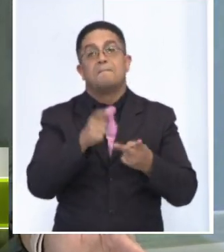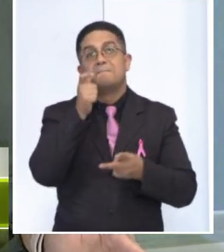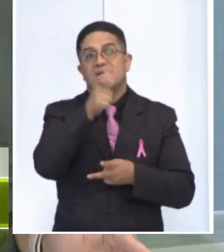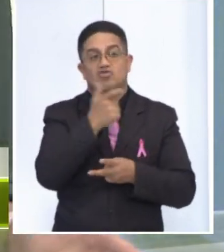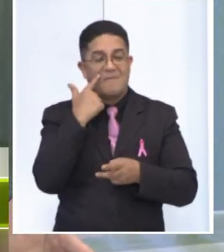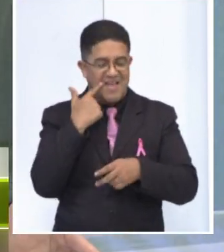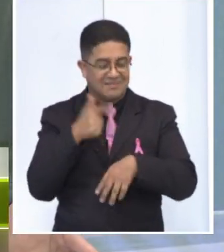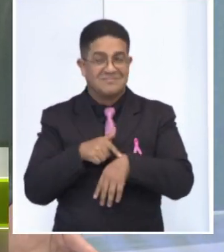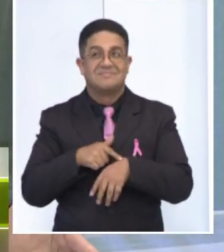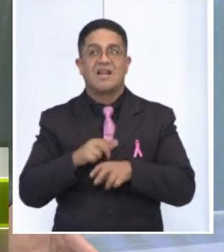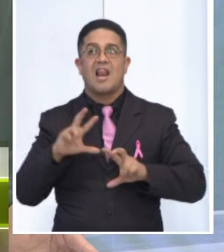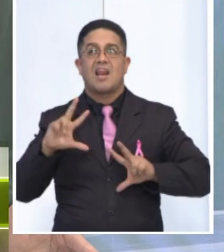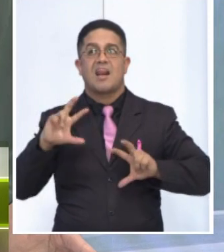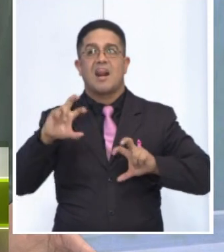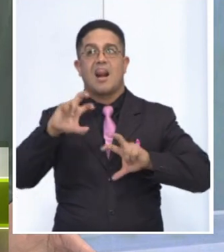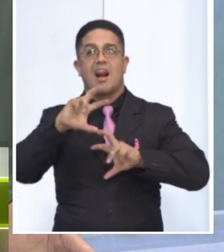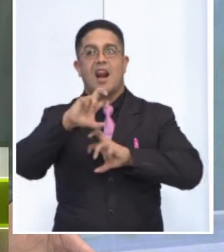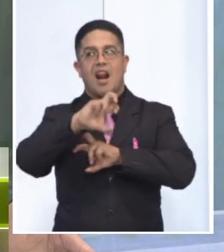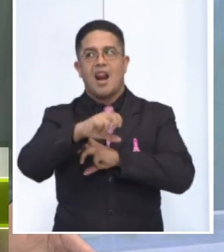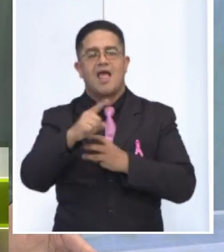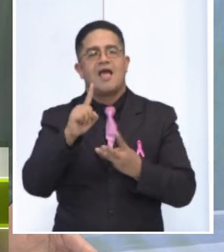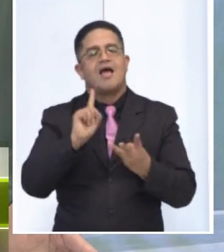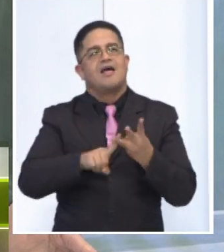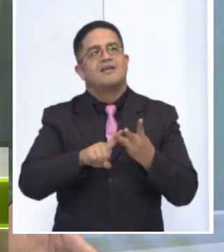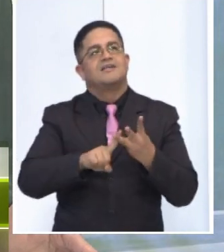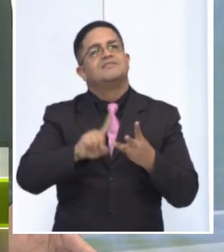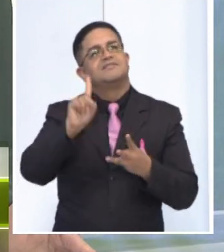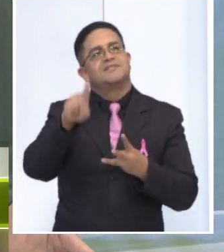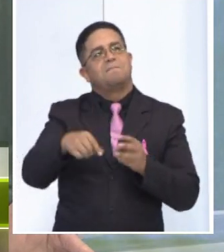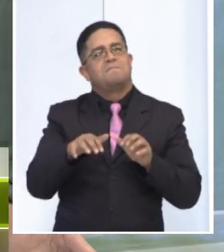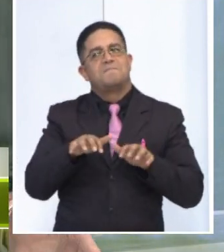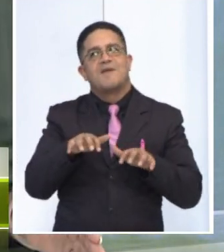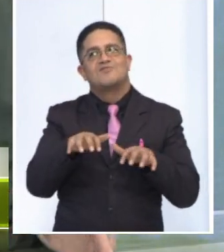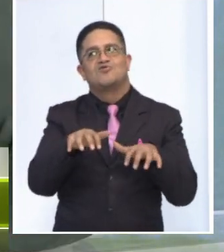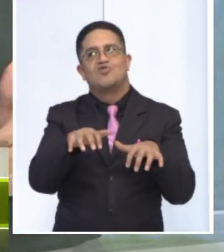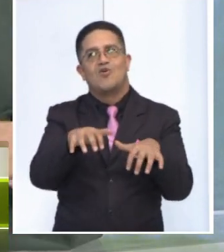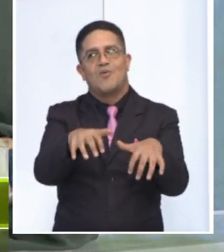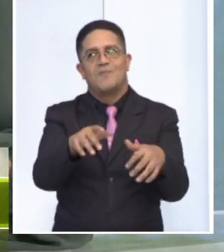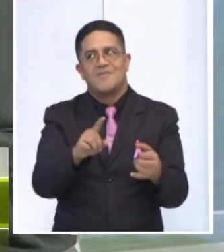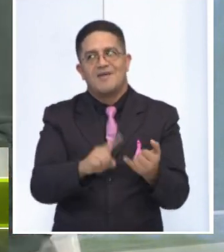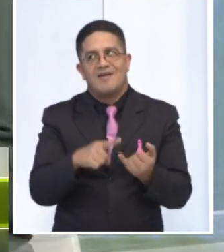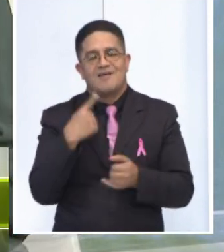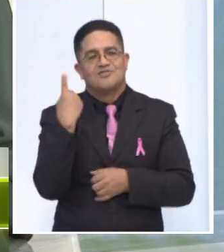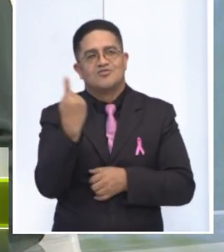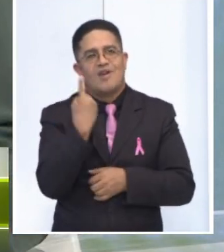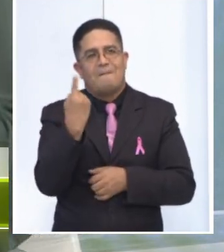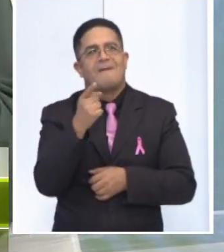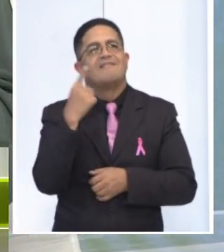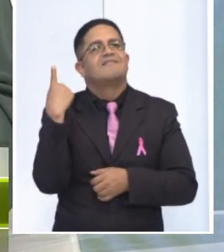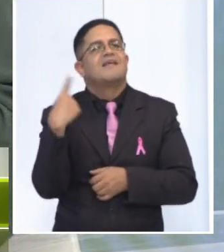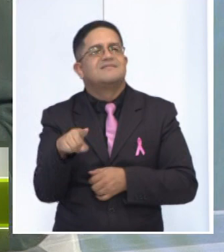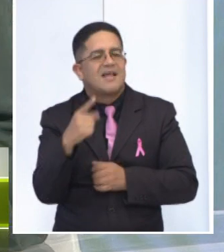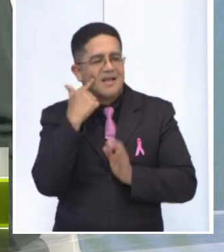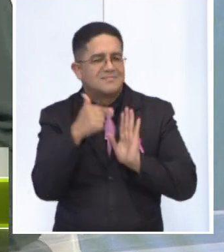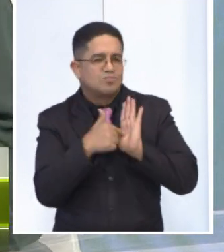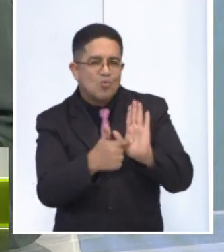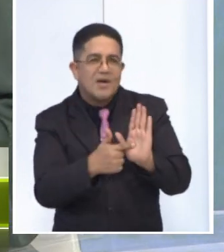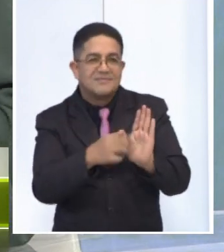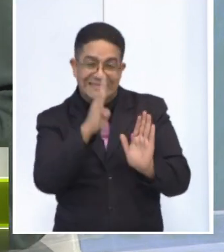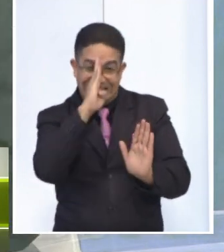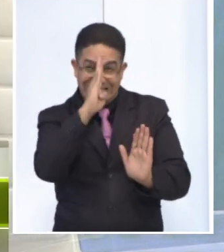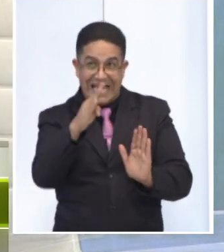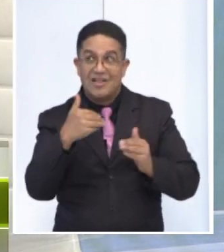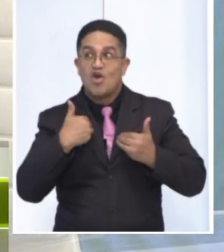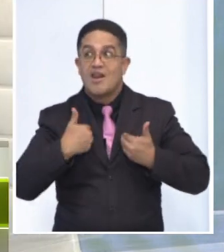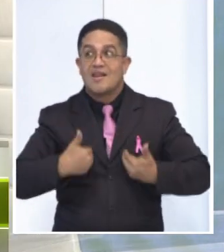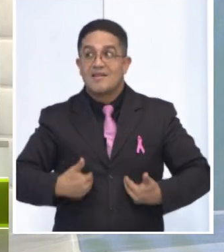del paciente y por eso también está más relacionado con la parte zombie, porque no solamente tiene todas las manifestaciones directas en el organismo, sino